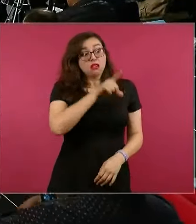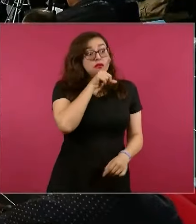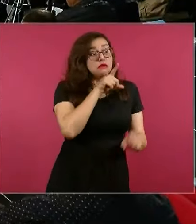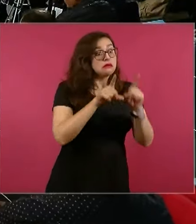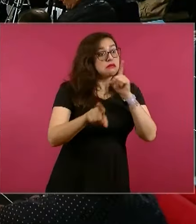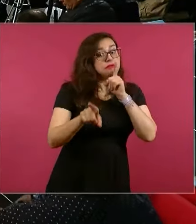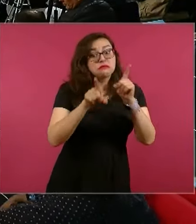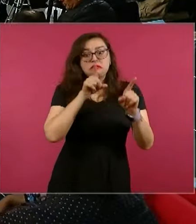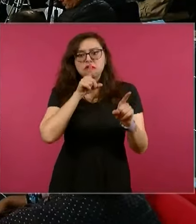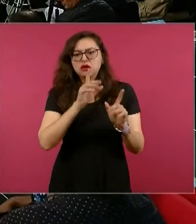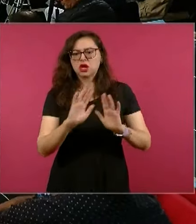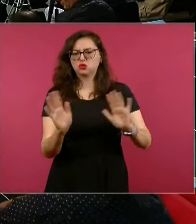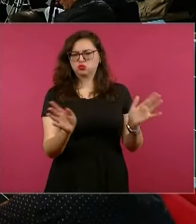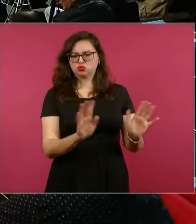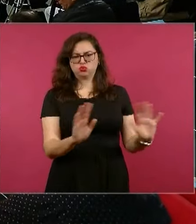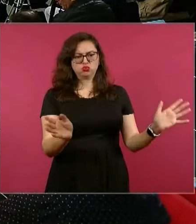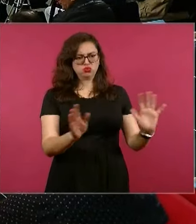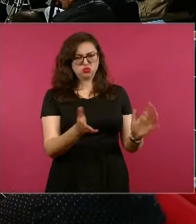cuando estaba la campaña, ¿no?,